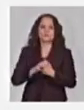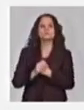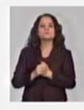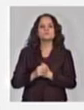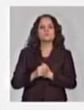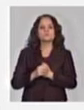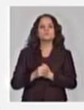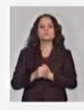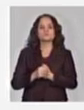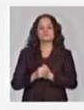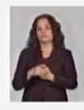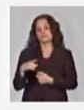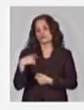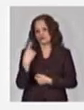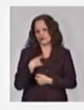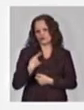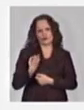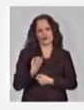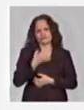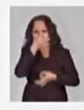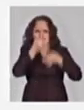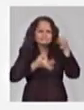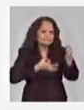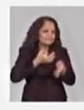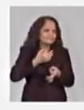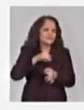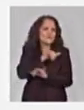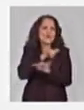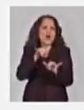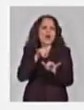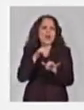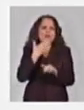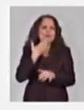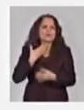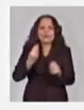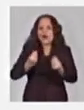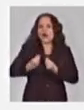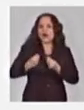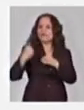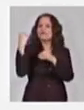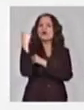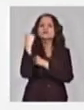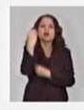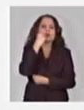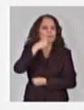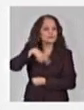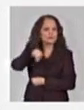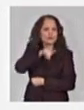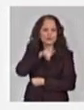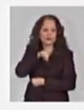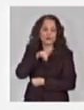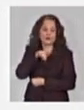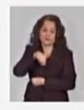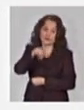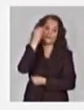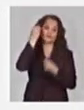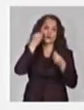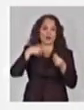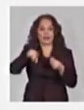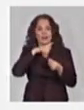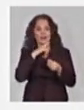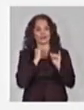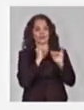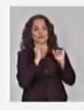Nosotros usamos la kilocaloría para no atormentar a las personas con todo eso. Y son, entonces, esa canasta